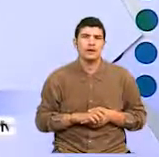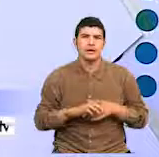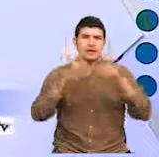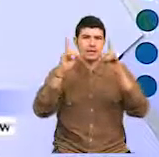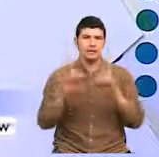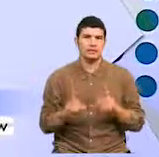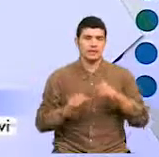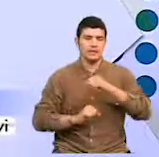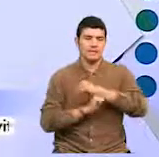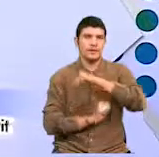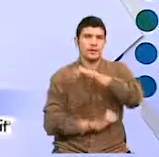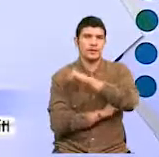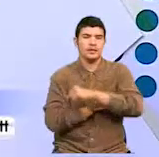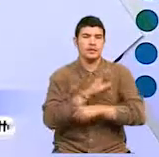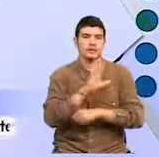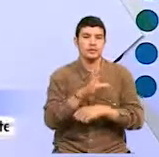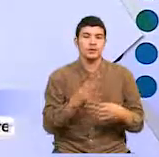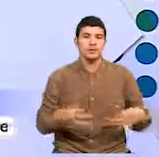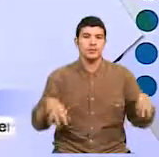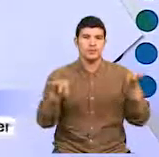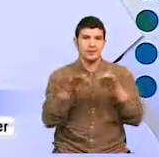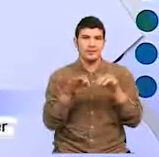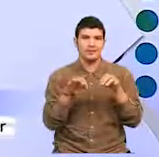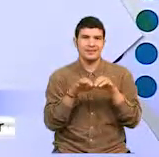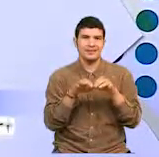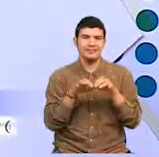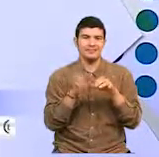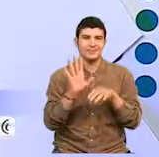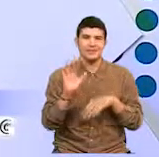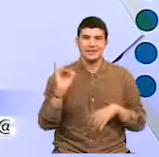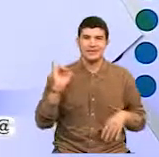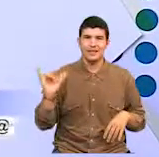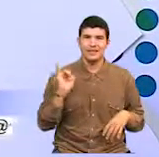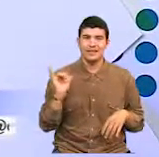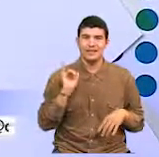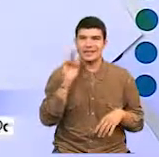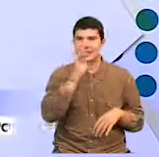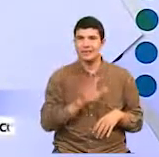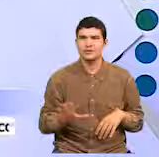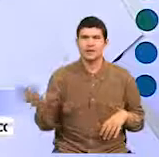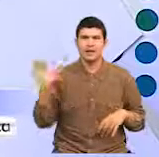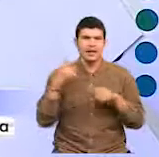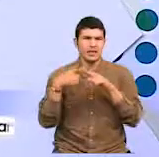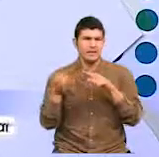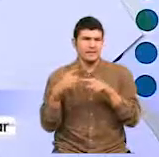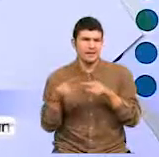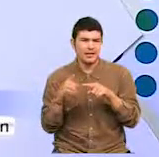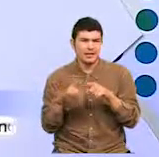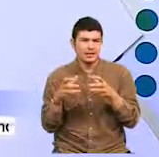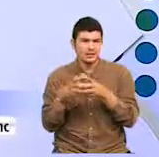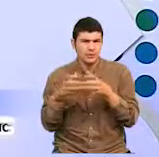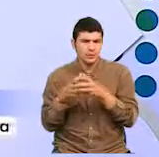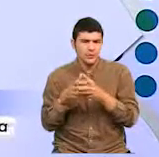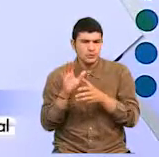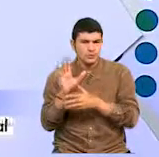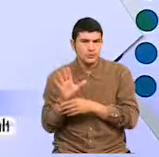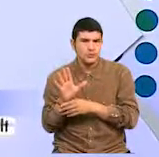fortalecer el pie de fuerza que tiene el Ejército Nacional con una cantidad de tropa bastante